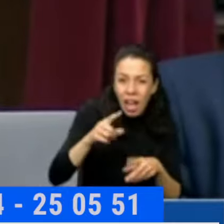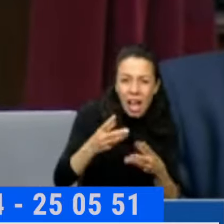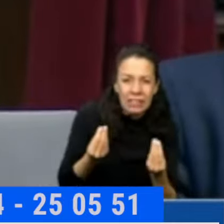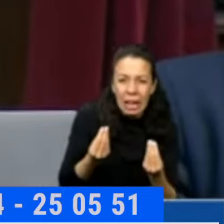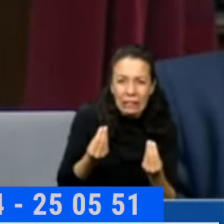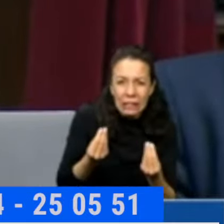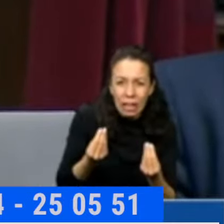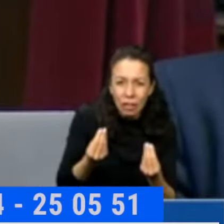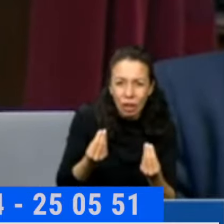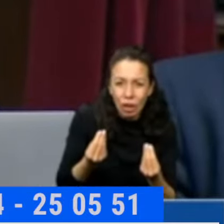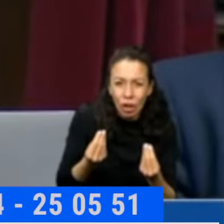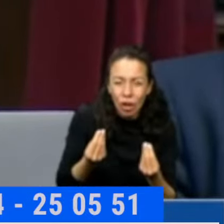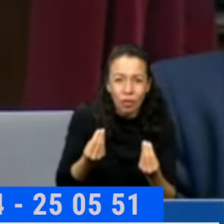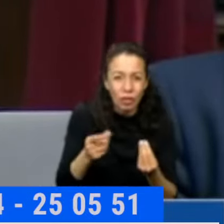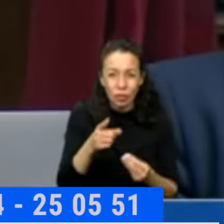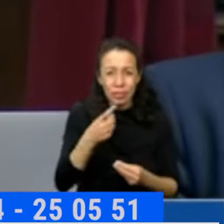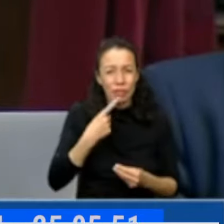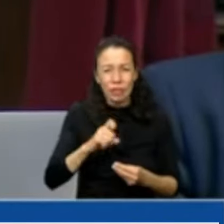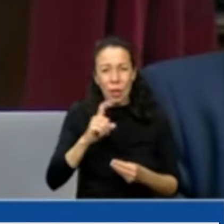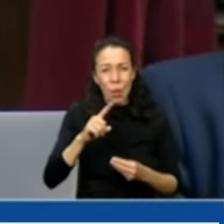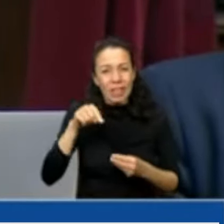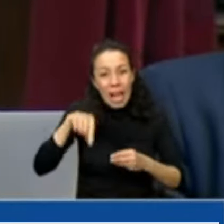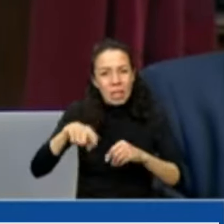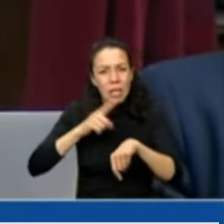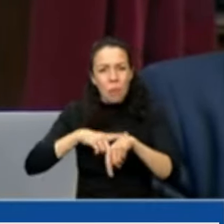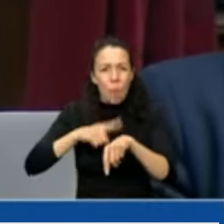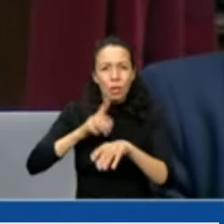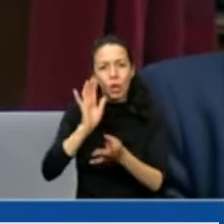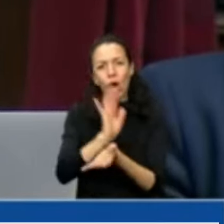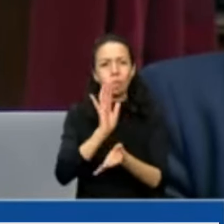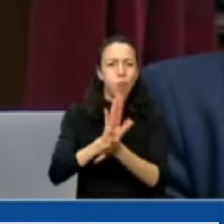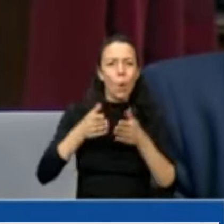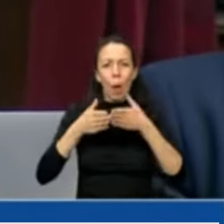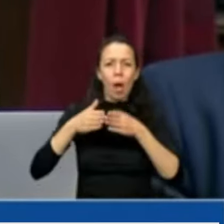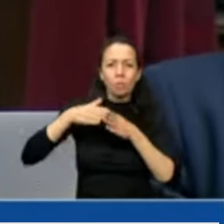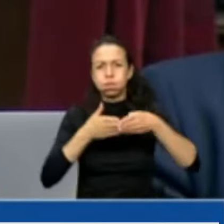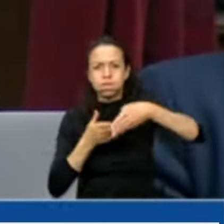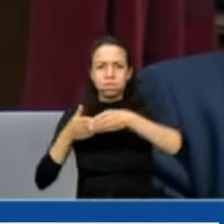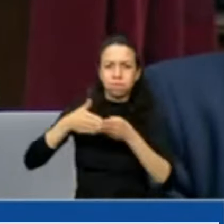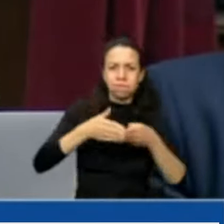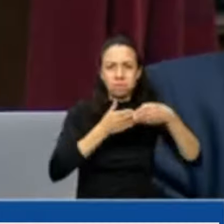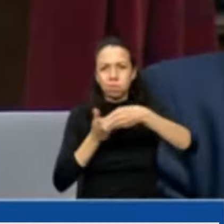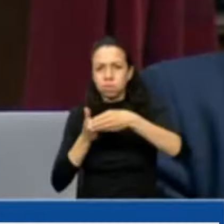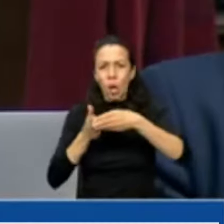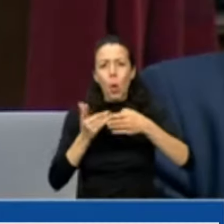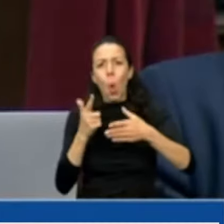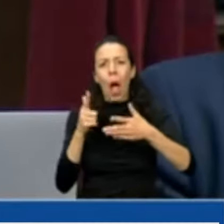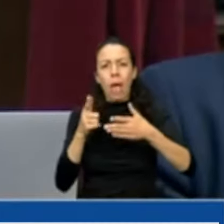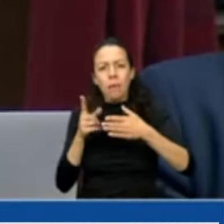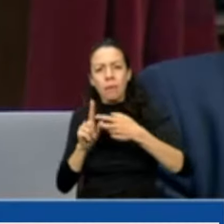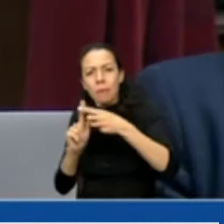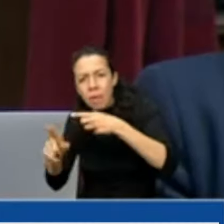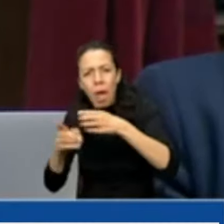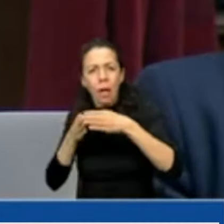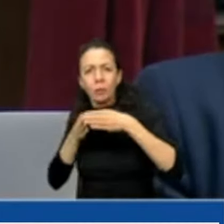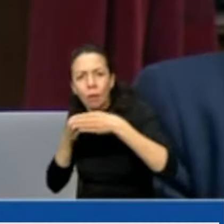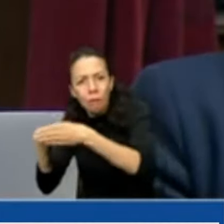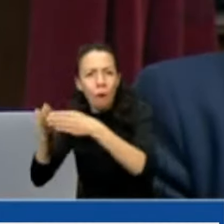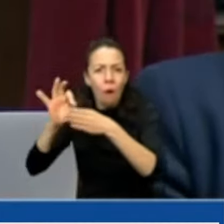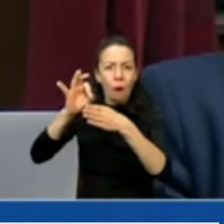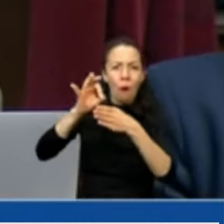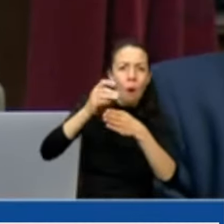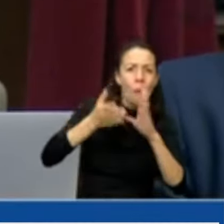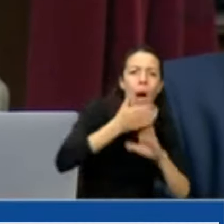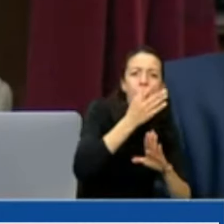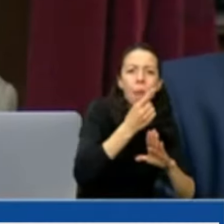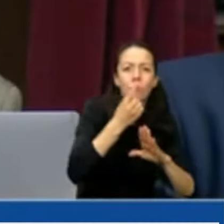acuerdo, yo digo siempre el pacto de la Moncloa que lo hizo en España, pero deberían haber hecho algo parecido acá en la Argentina, porque la